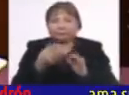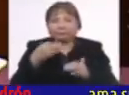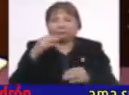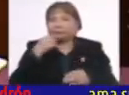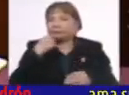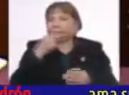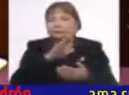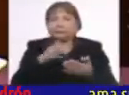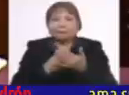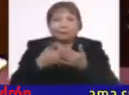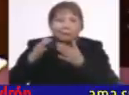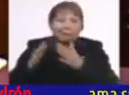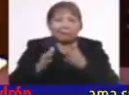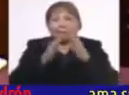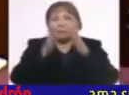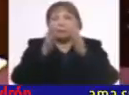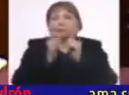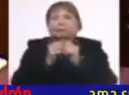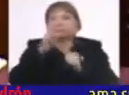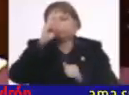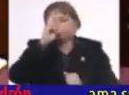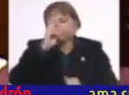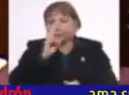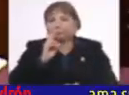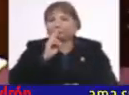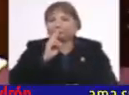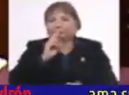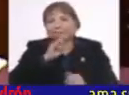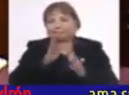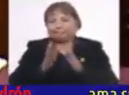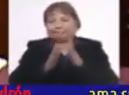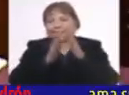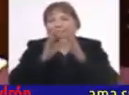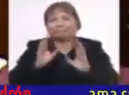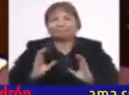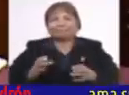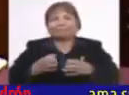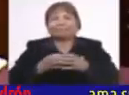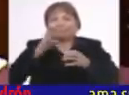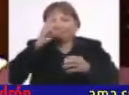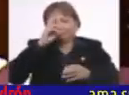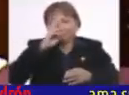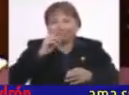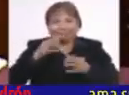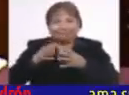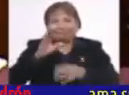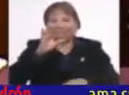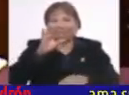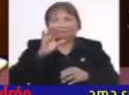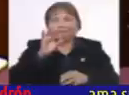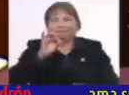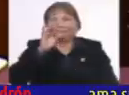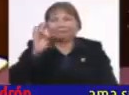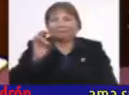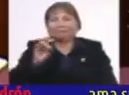siempre he dicho que todos los caminos que decían conducen a roma todos los caminos del congreso- conducen a 87